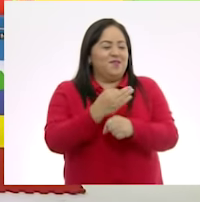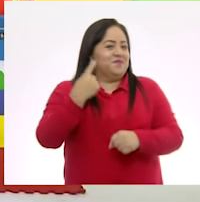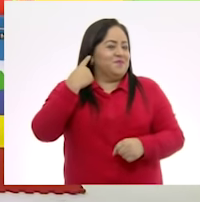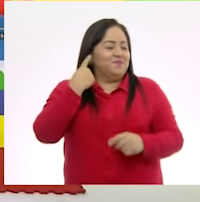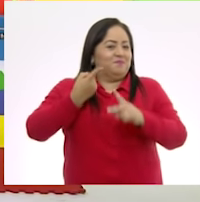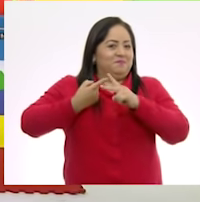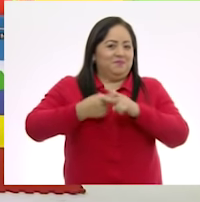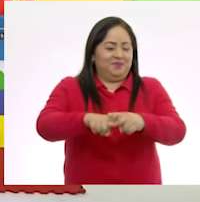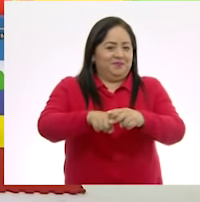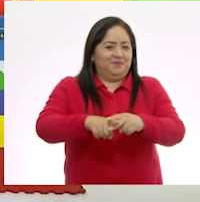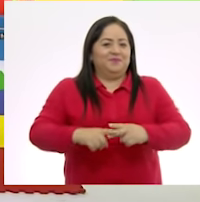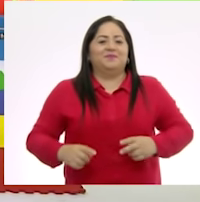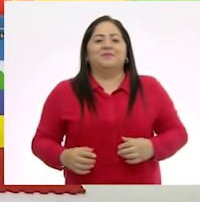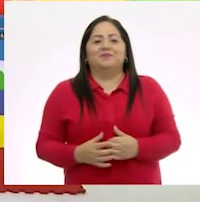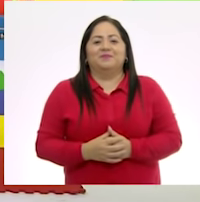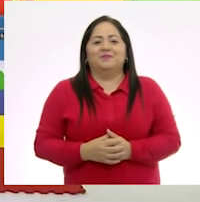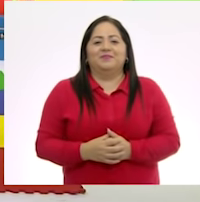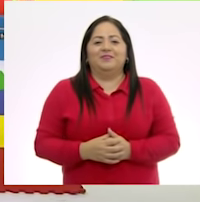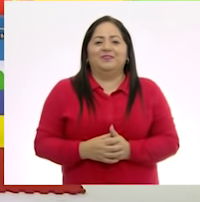música!